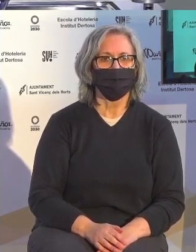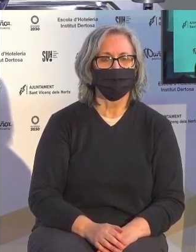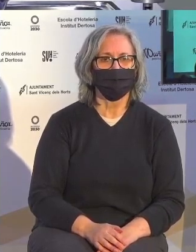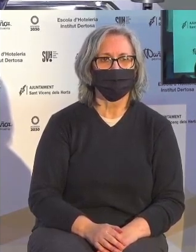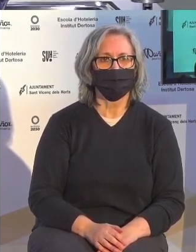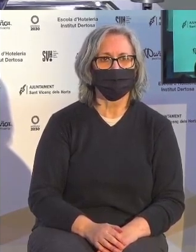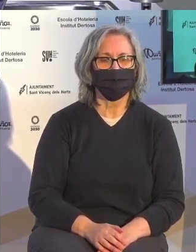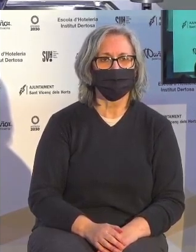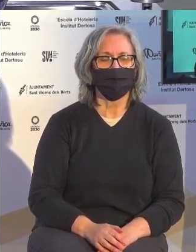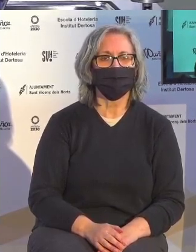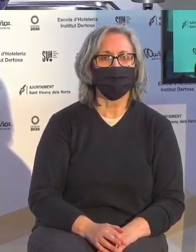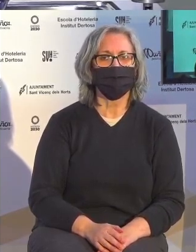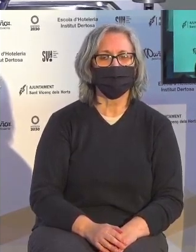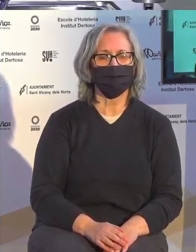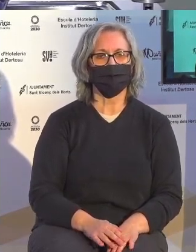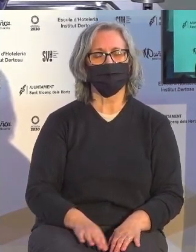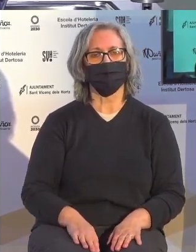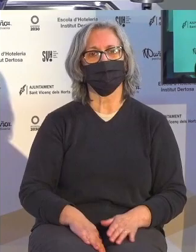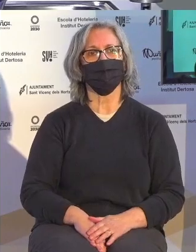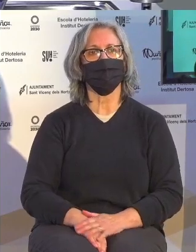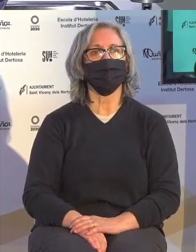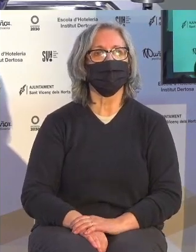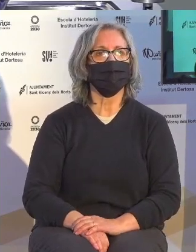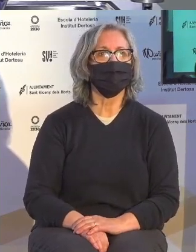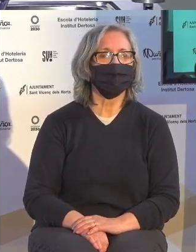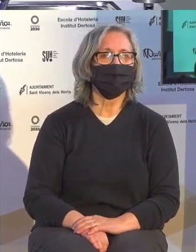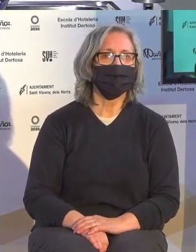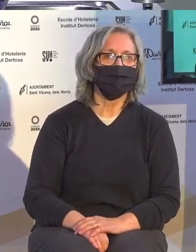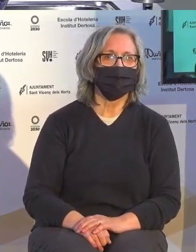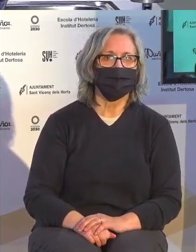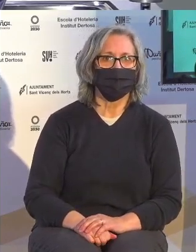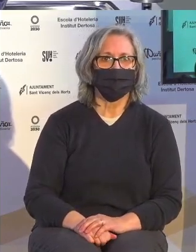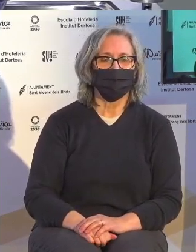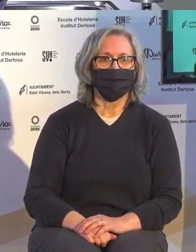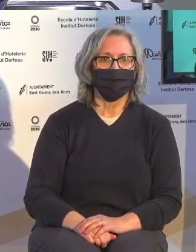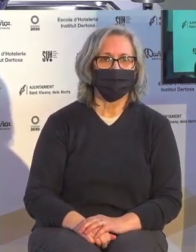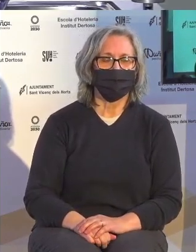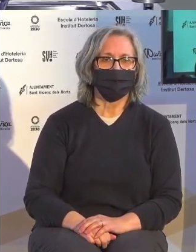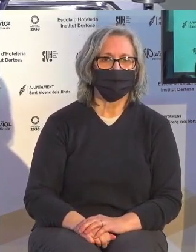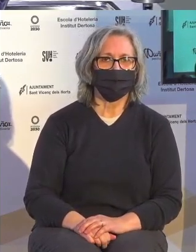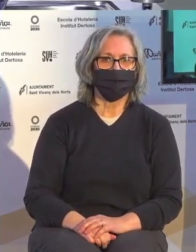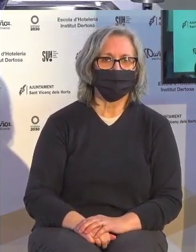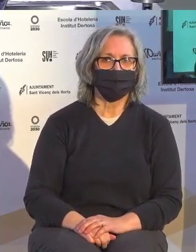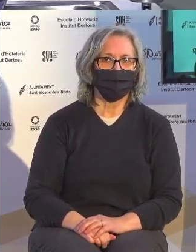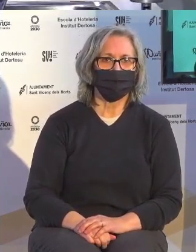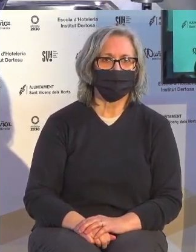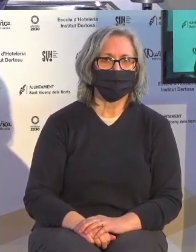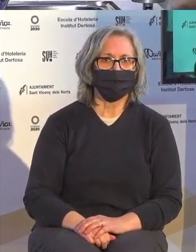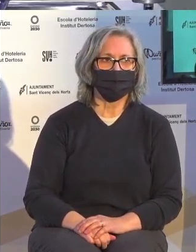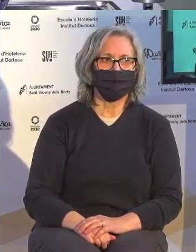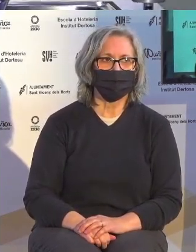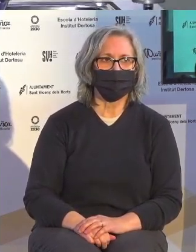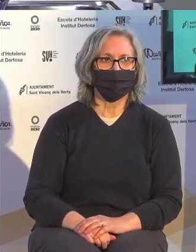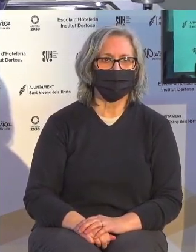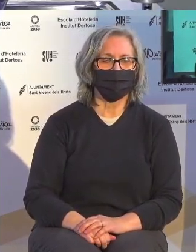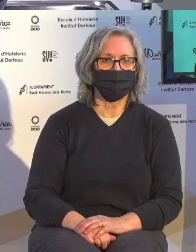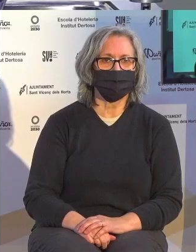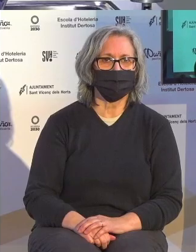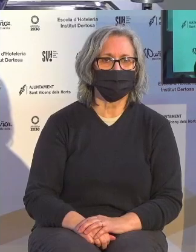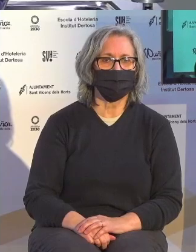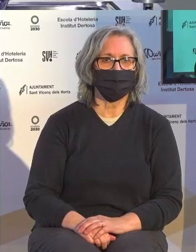muchas gracias no sé por qué vengo aquí porque tenemos a ciudades tan buenas que donde existen y va a ser mi trabajo